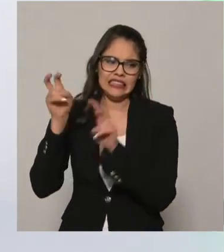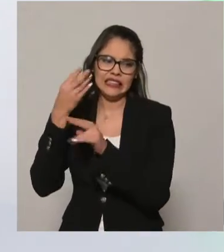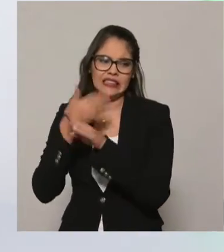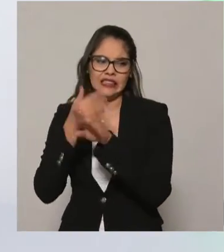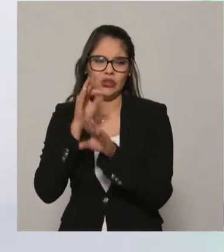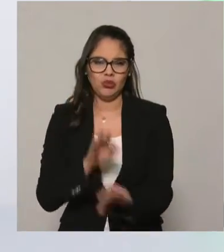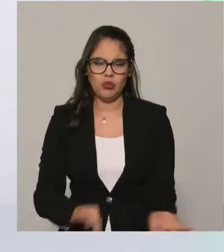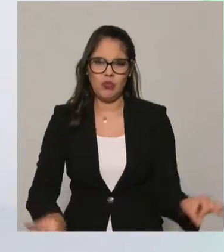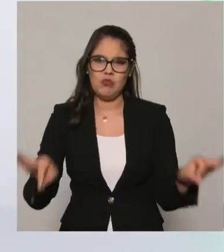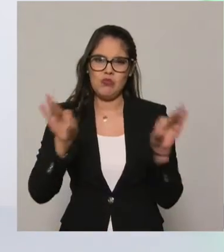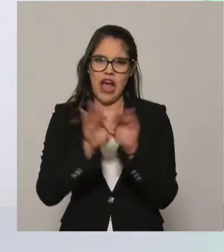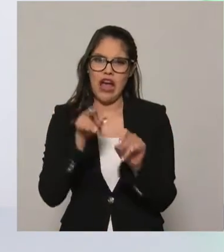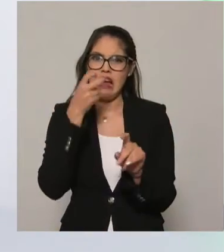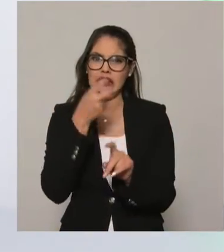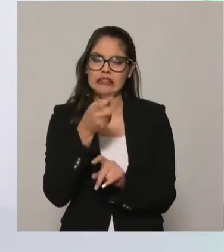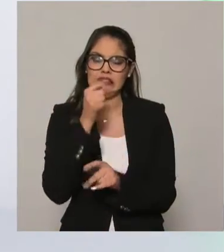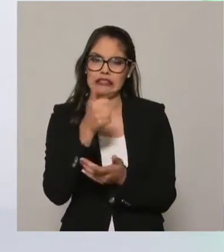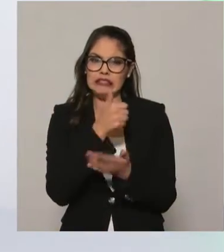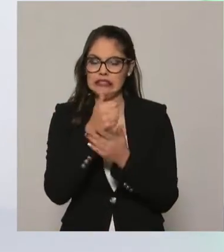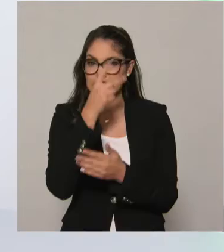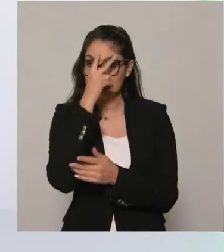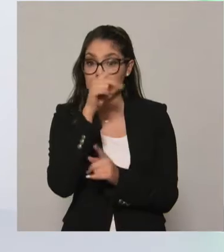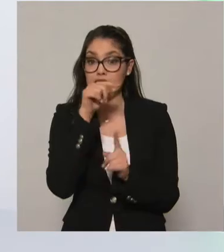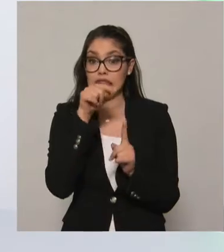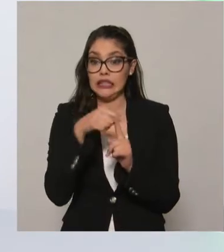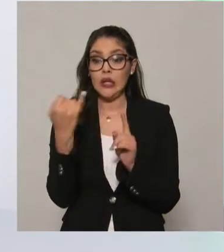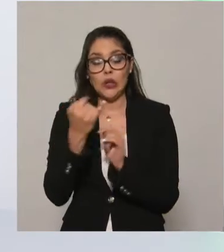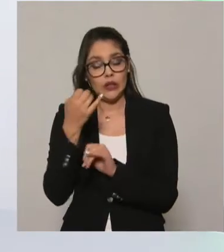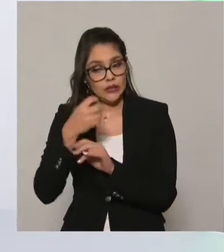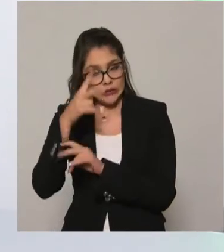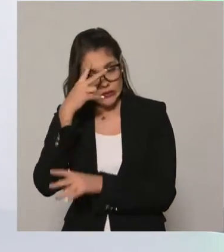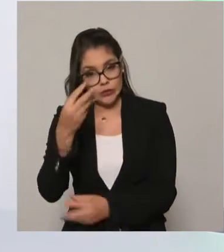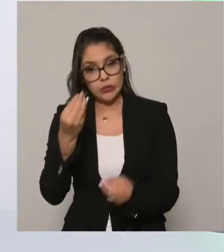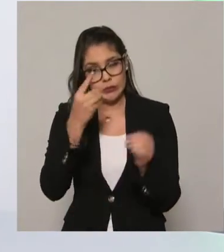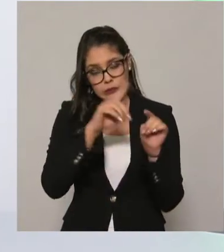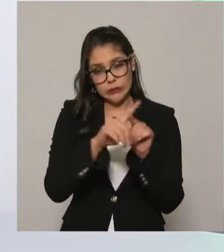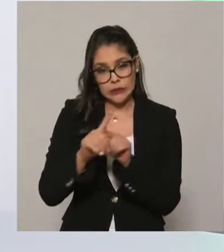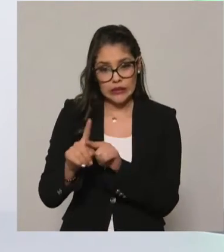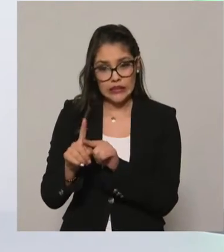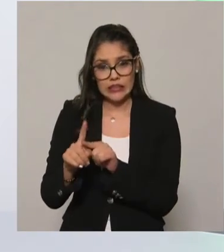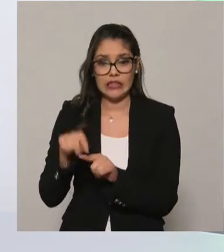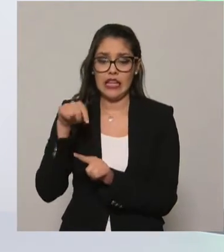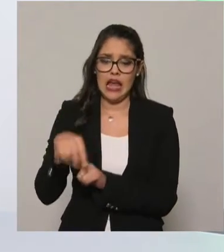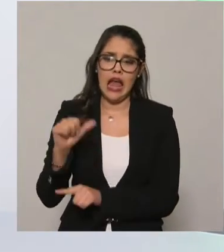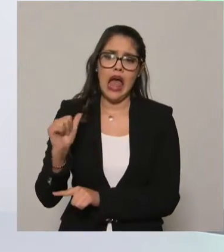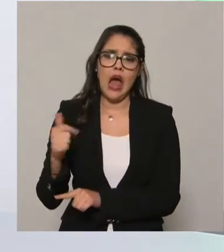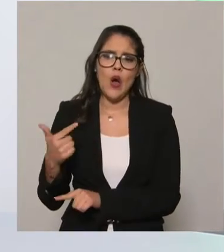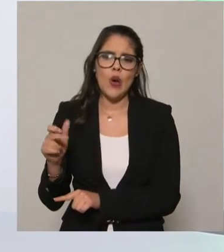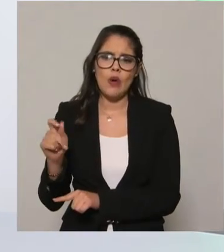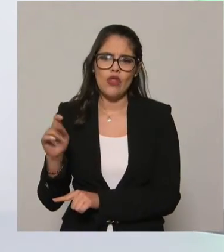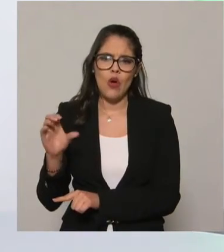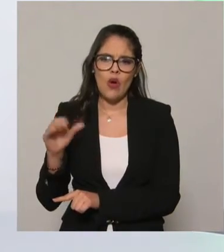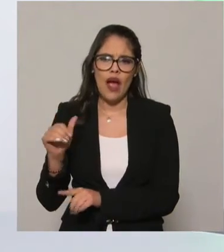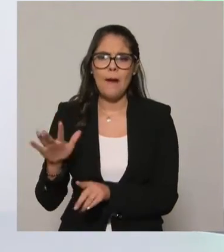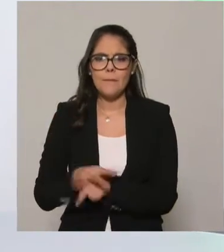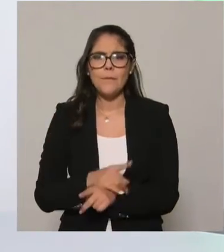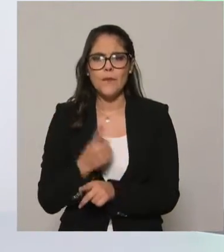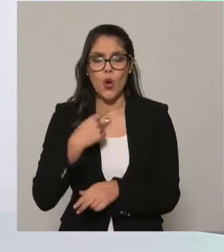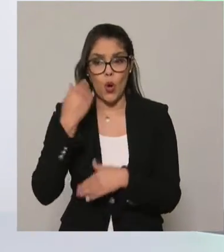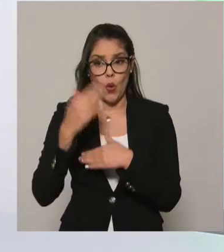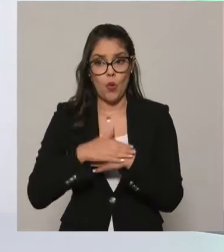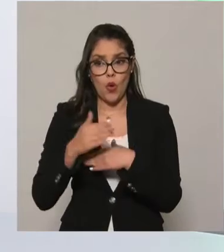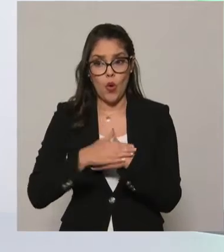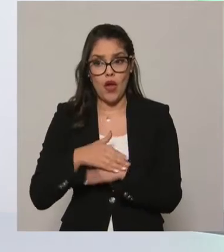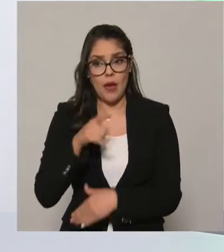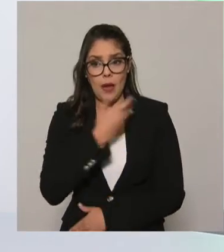importantes en la capital del país, para el Valle de México también. Me encuentro en Huehuetoca porque en unos minutos más el